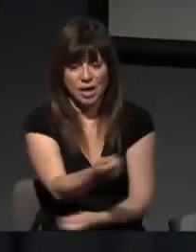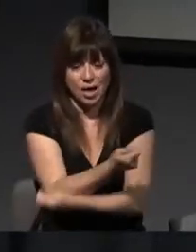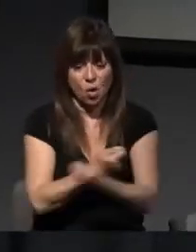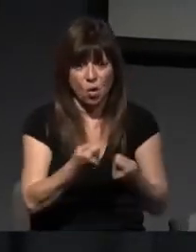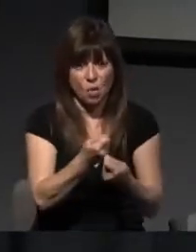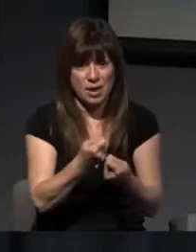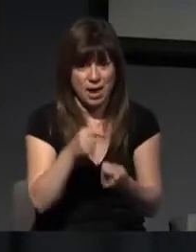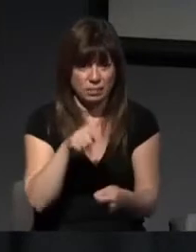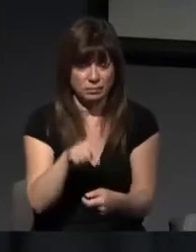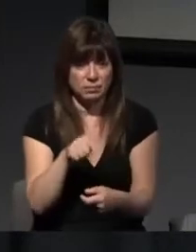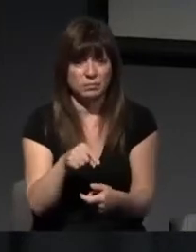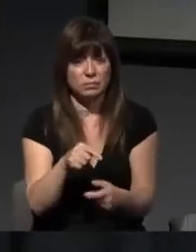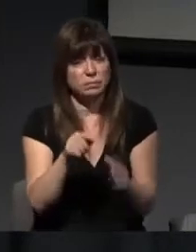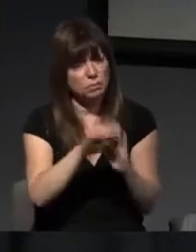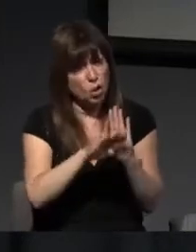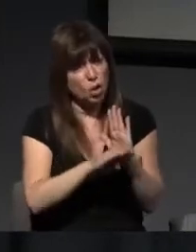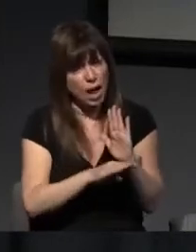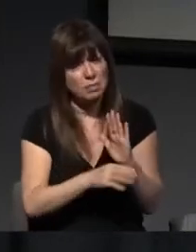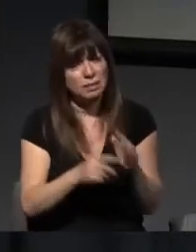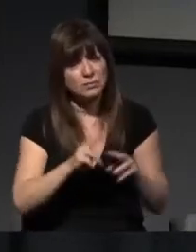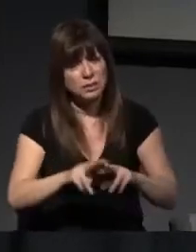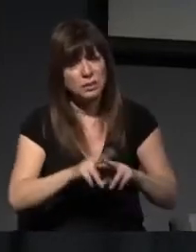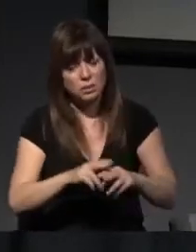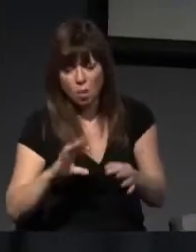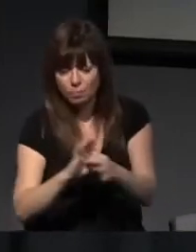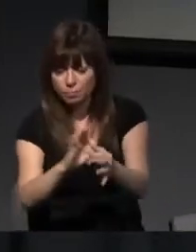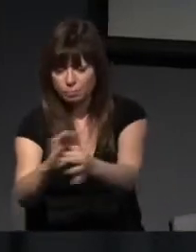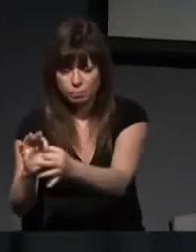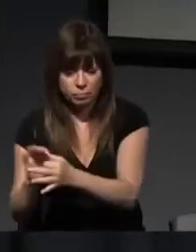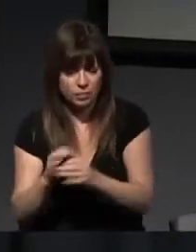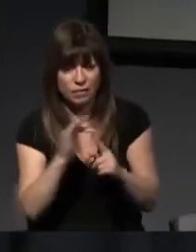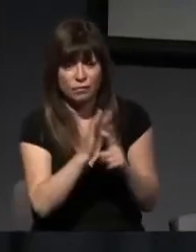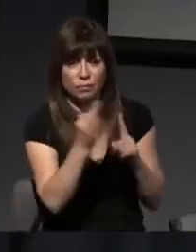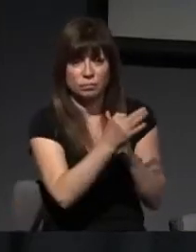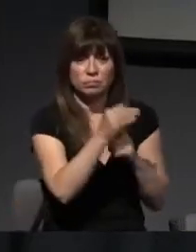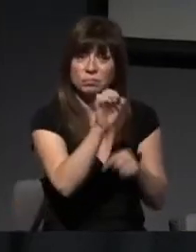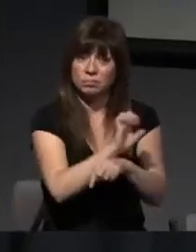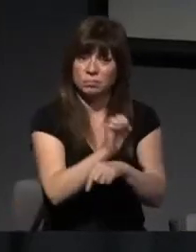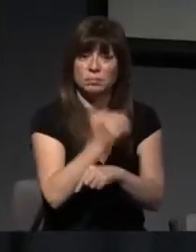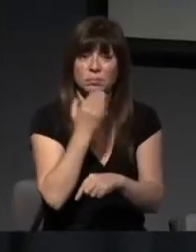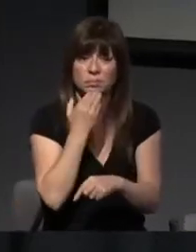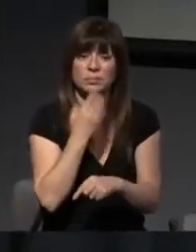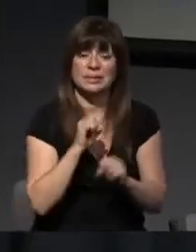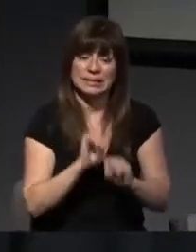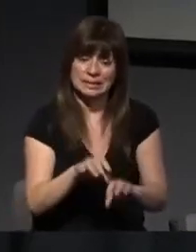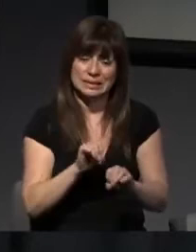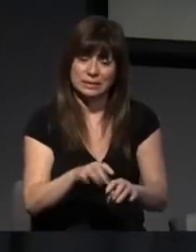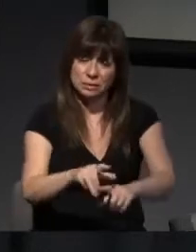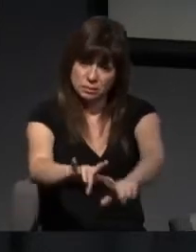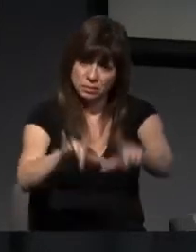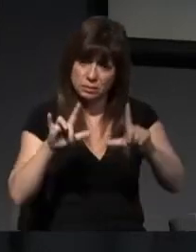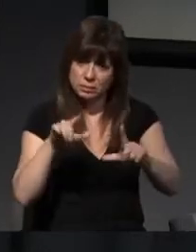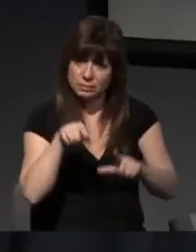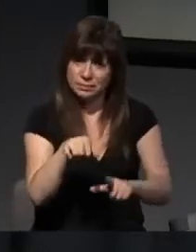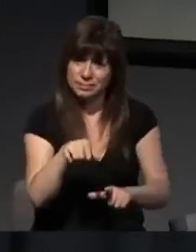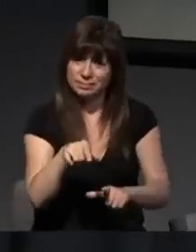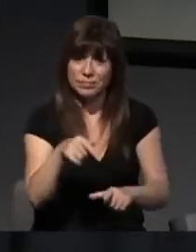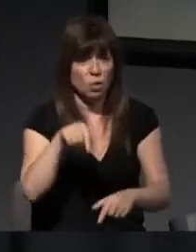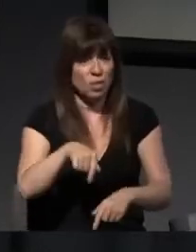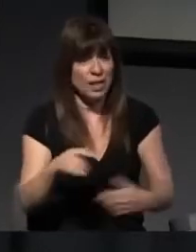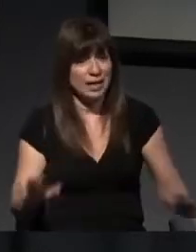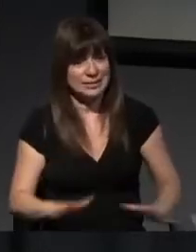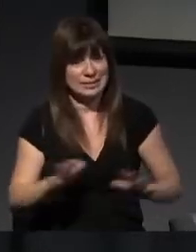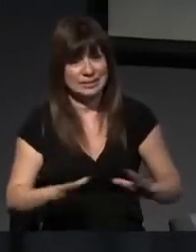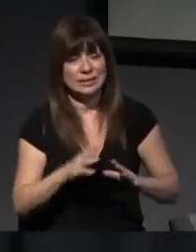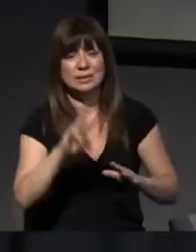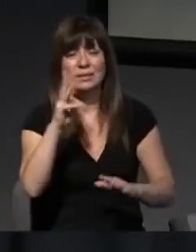básicamente. Hicimos un programa, en el fondo, también aliado con otras fundaciones y con el Estado, para capacitarlos y certificarlos. Y hoy día estamos muy entusiasmados con un